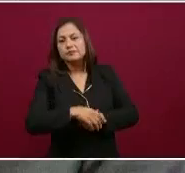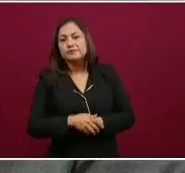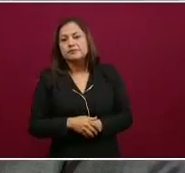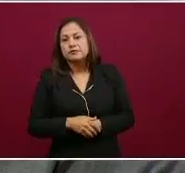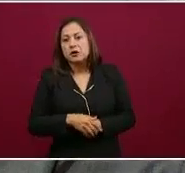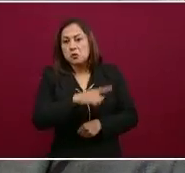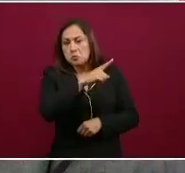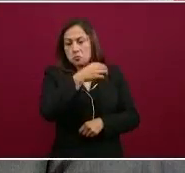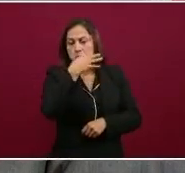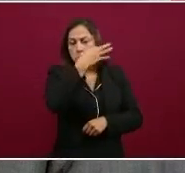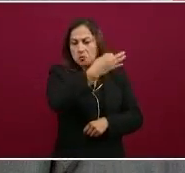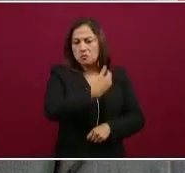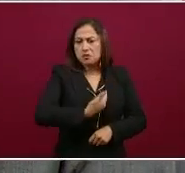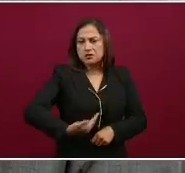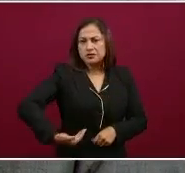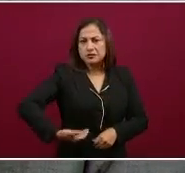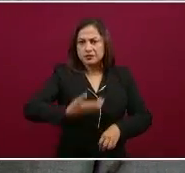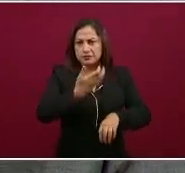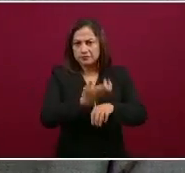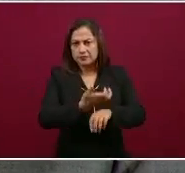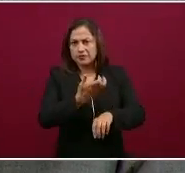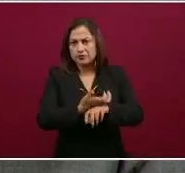con datos.